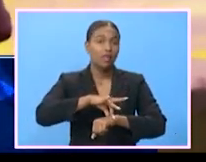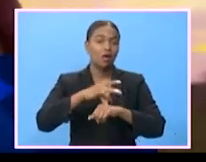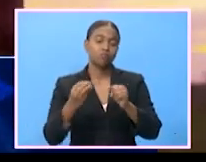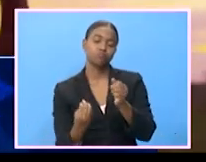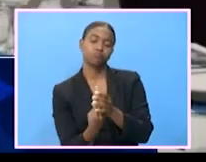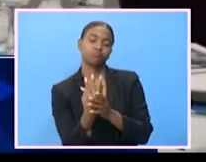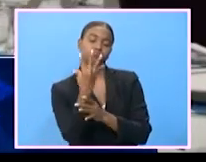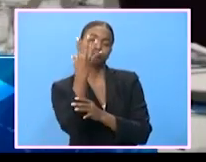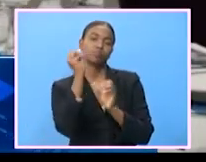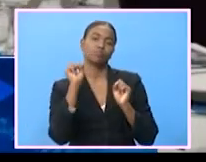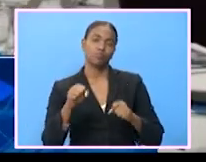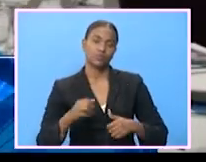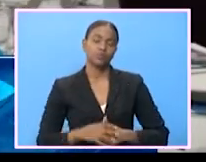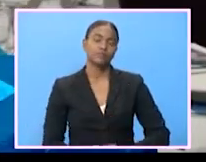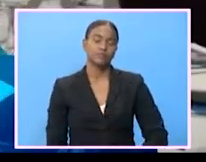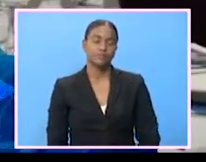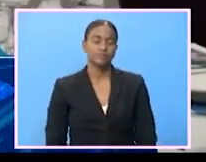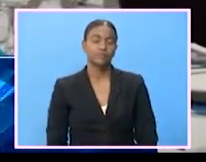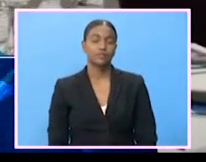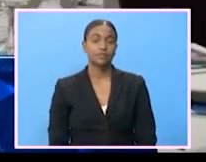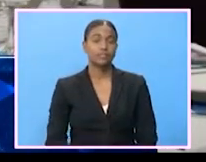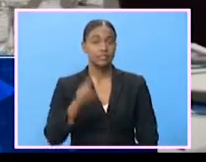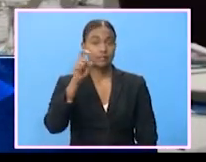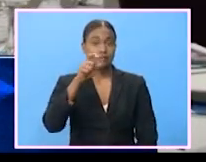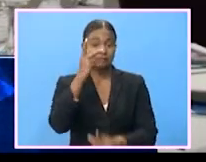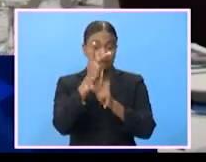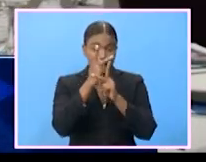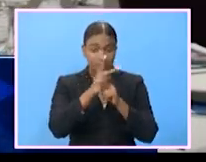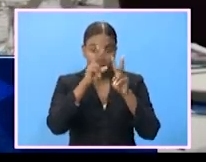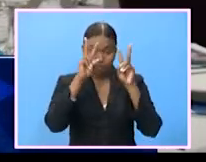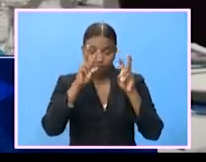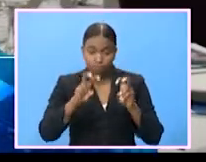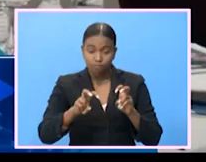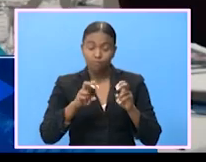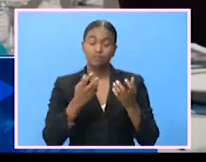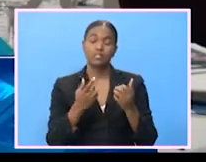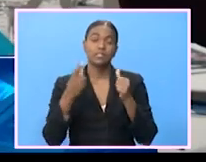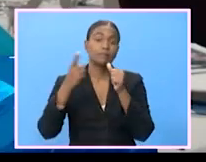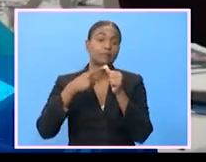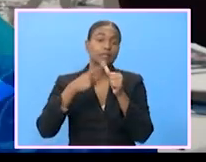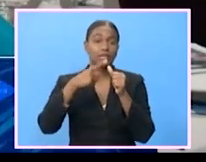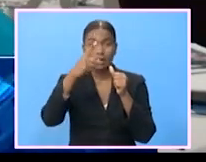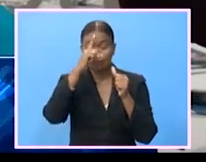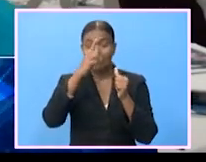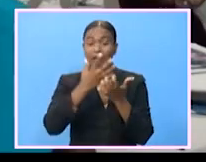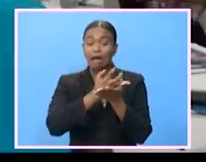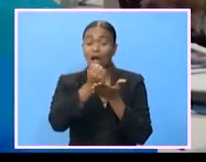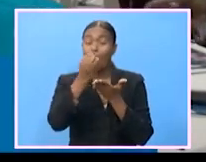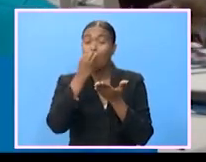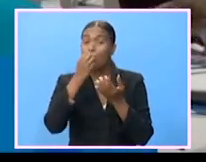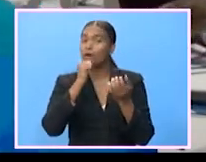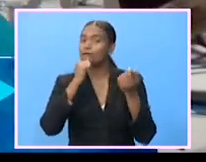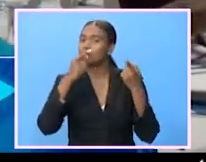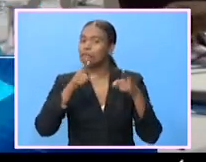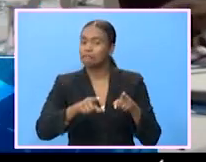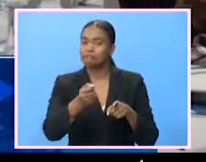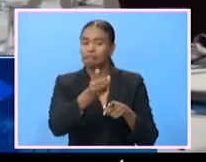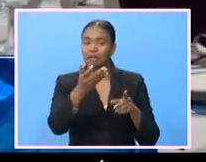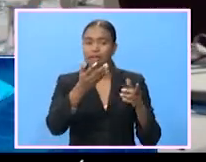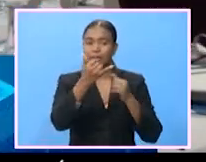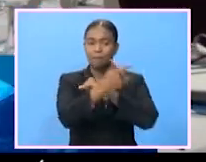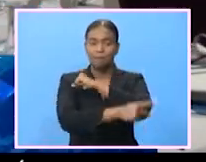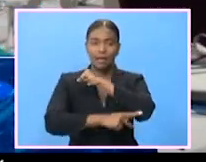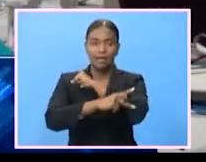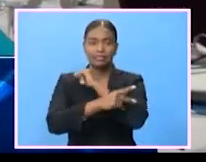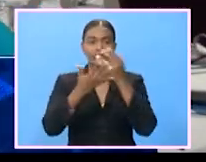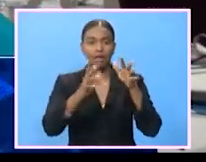se pueda sembrar. Tiene que tomar las medidas preventivas, primero para evitar la escasez que en algunos países se viene